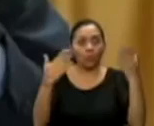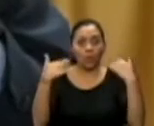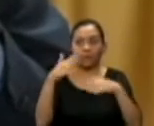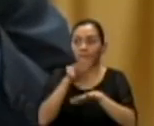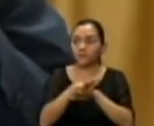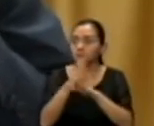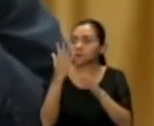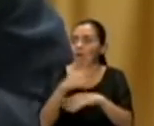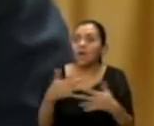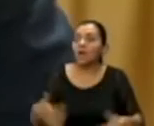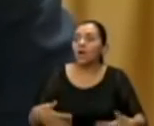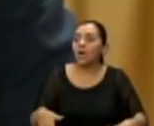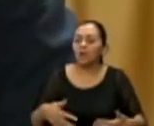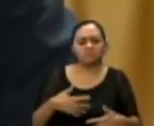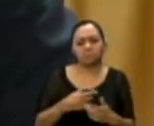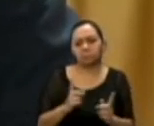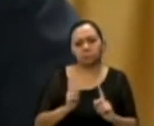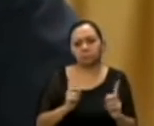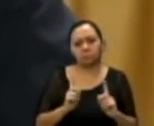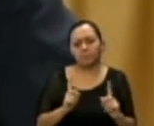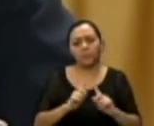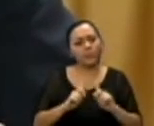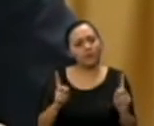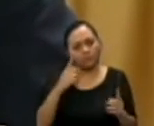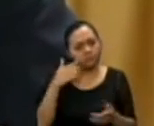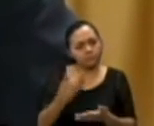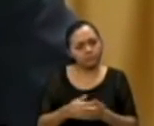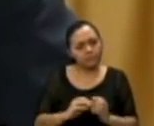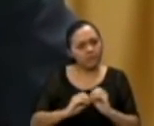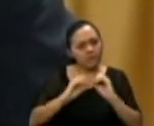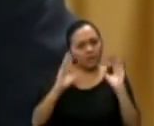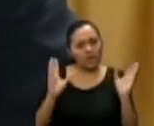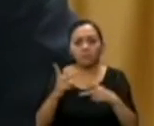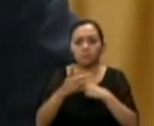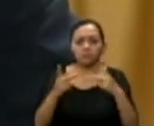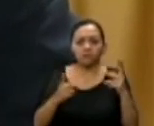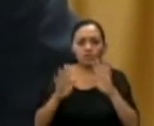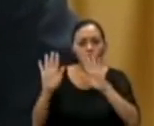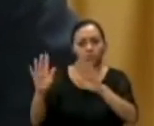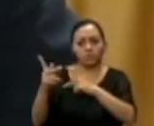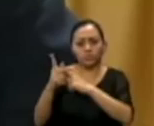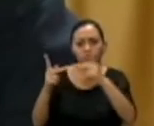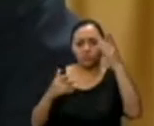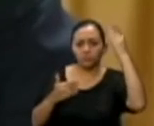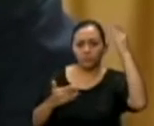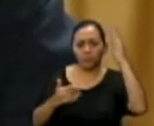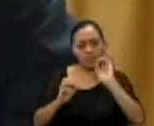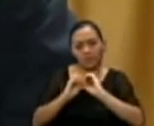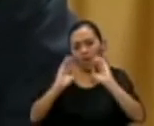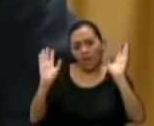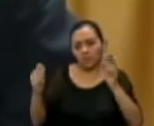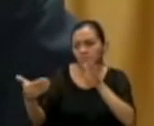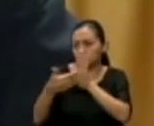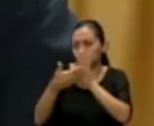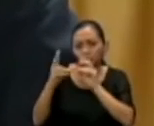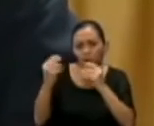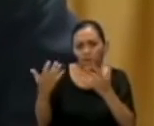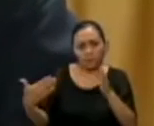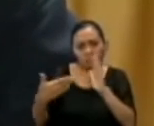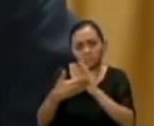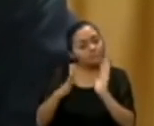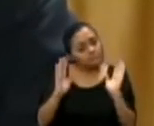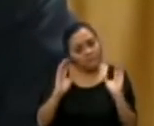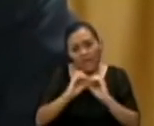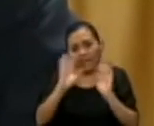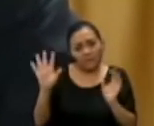ellos crean que así es y eso evidencia pues la postura ya política de estos alcaldes como siempre el han tenido y que no hay